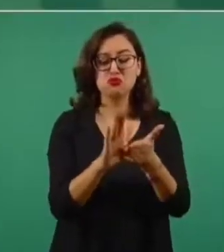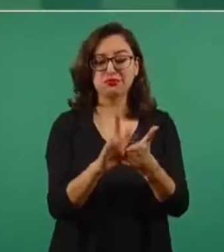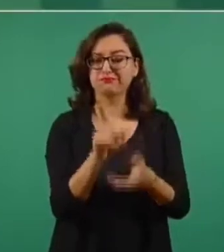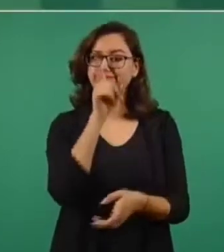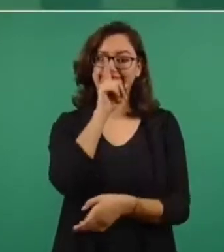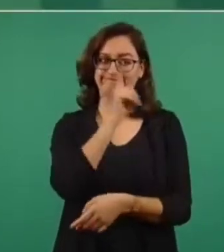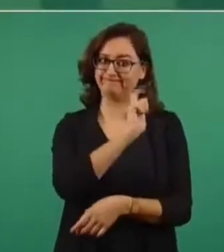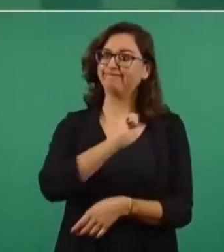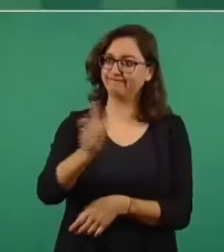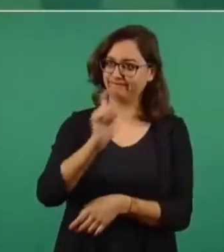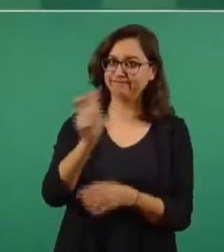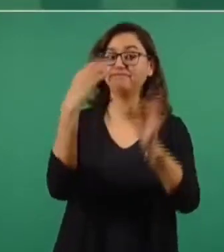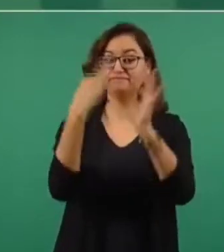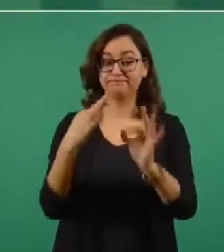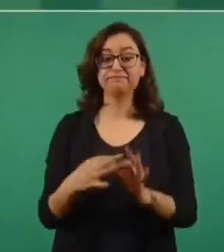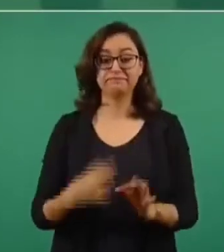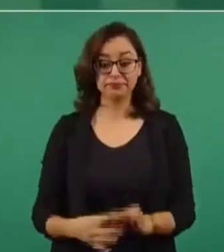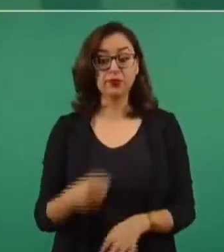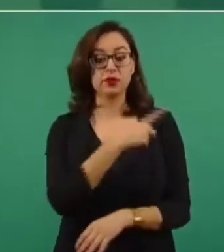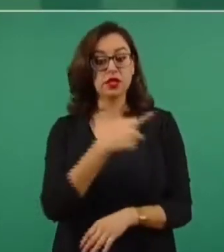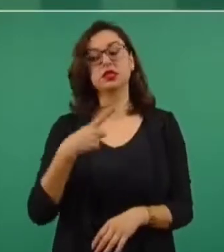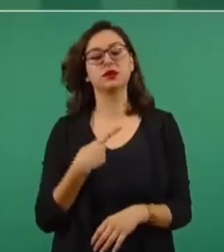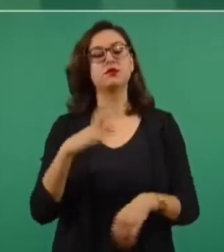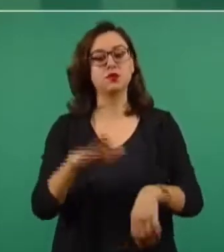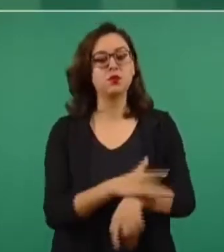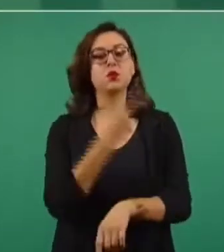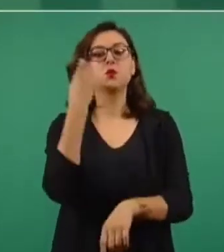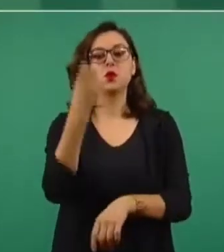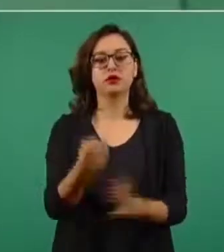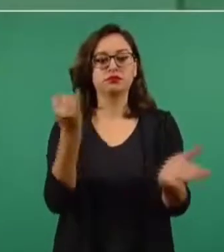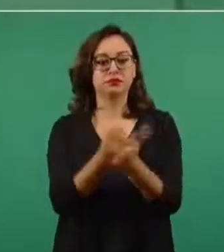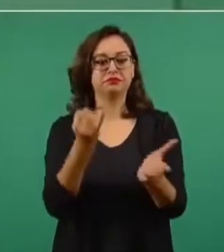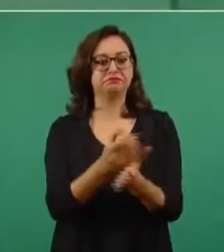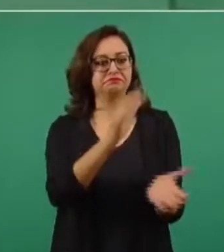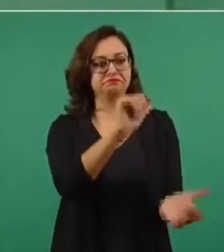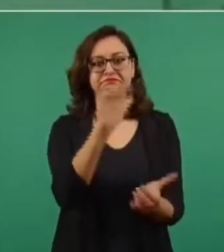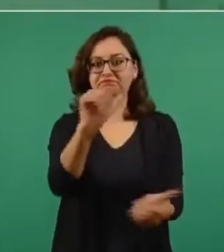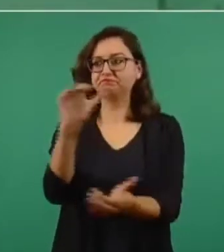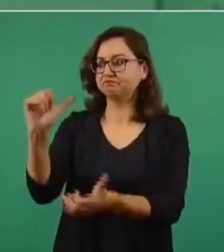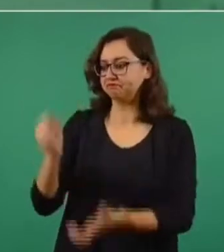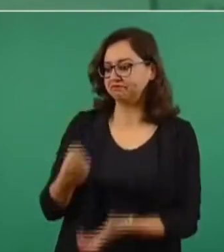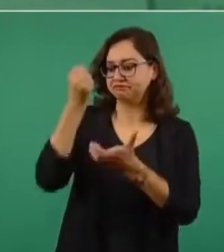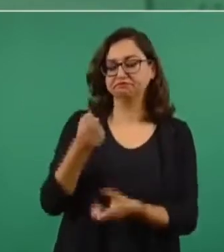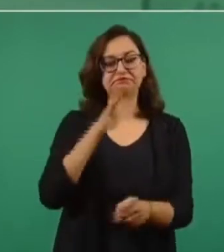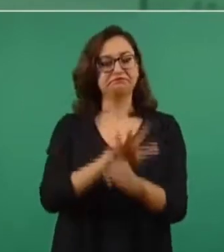Por eso tenemos una buena recaudación.